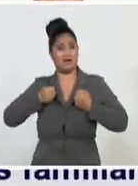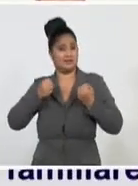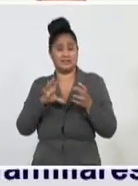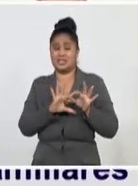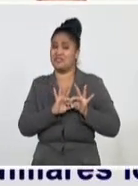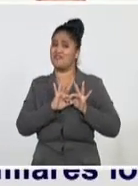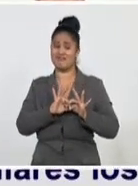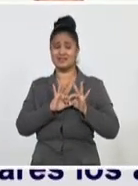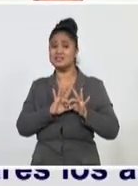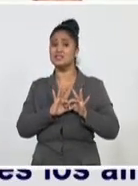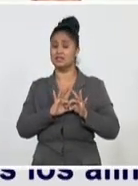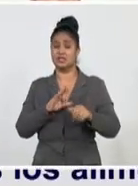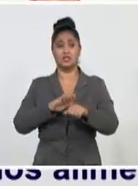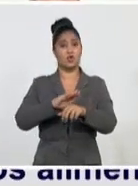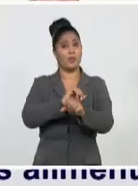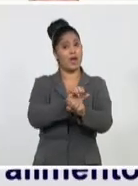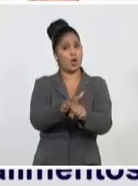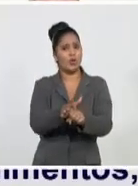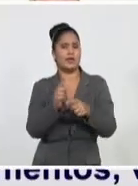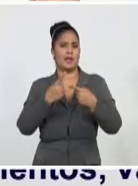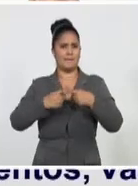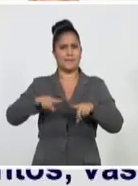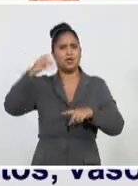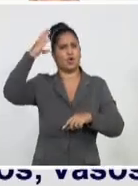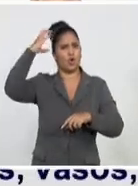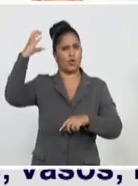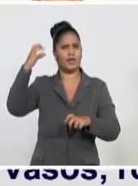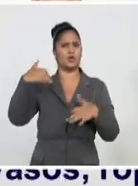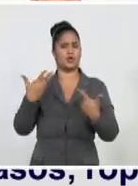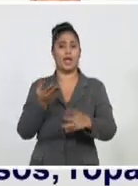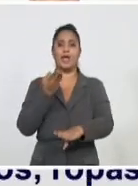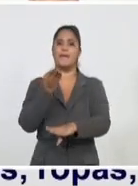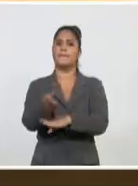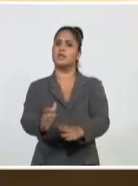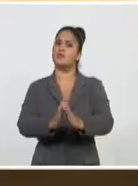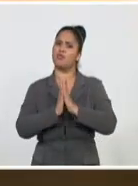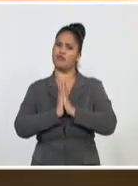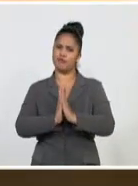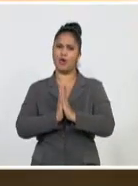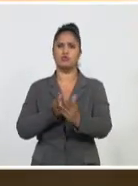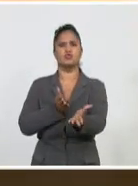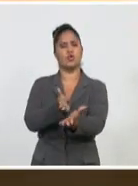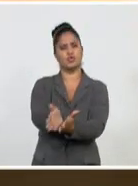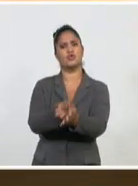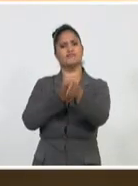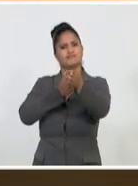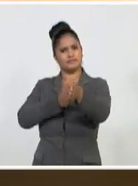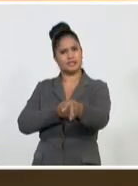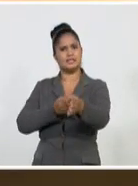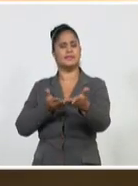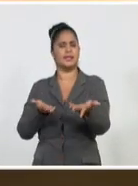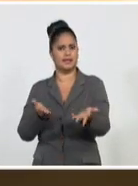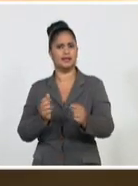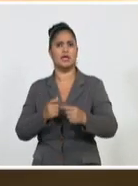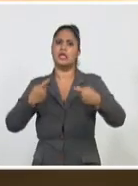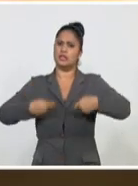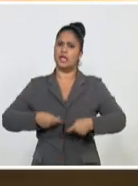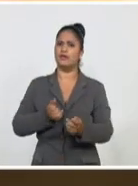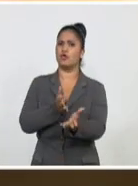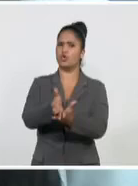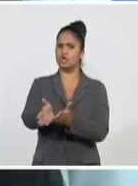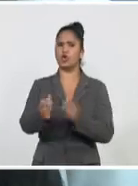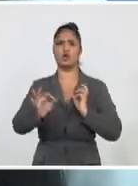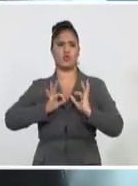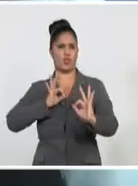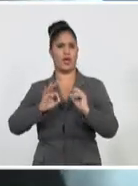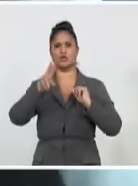COVID-19, autoridades sanitarias reclaman la responsabilidad de la población y de los voluntarios de Abdala